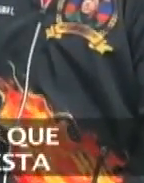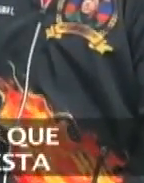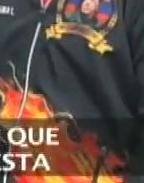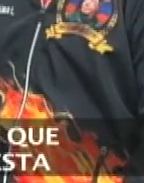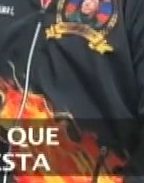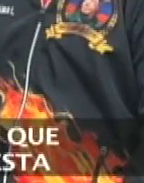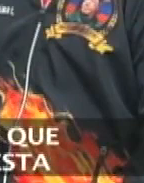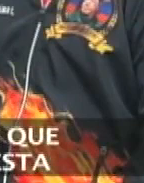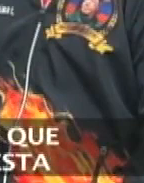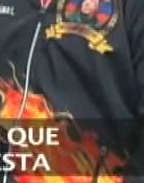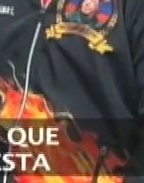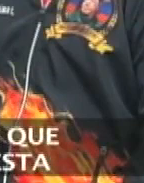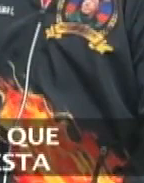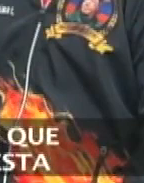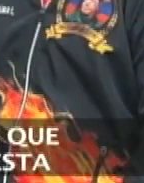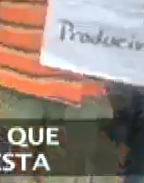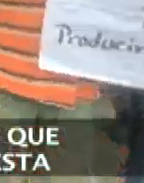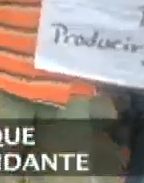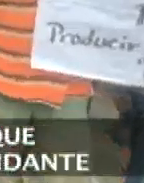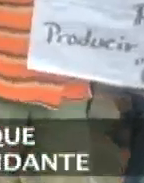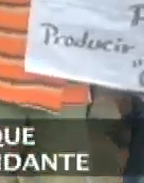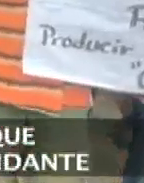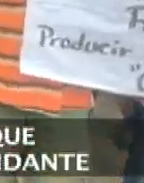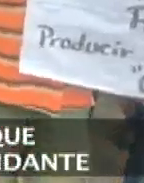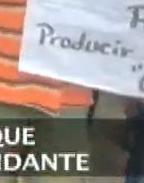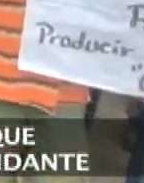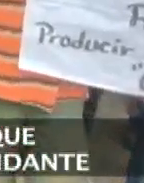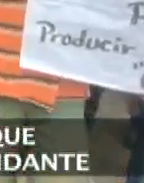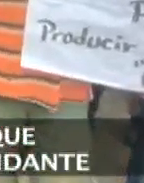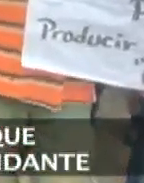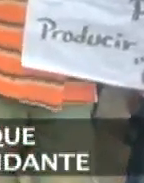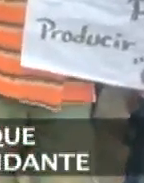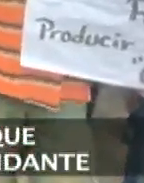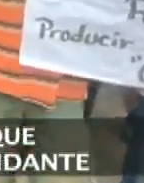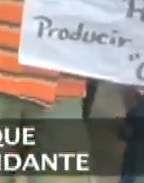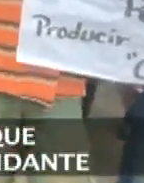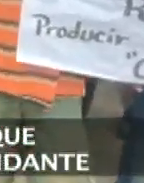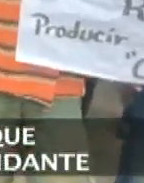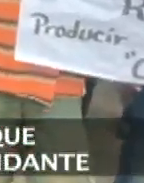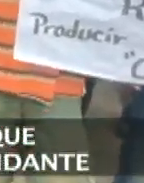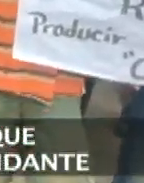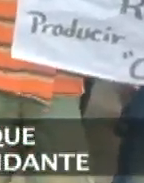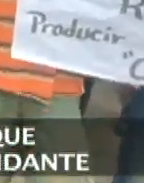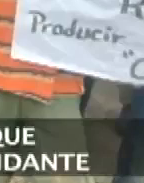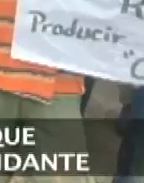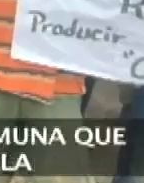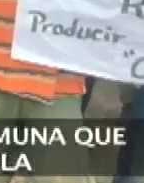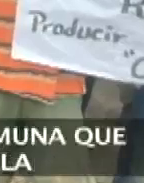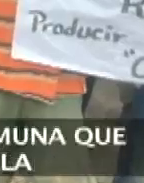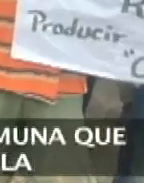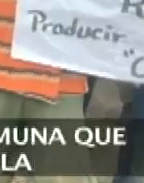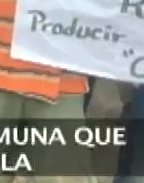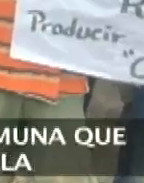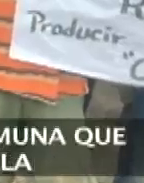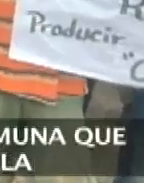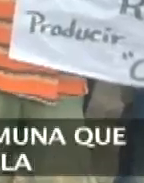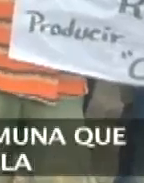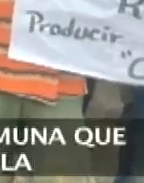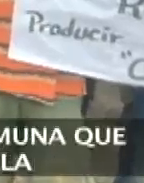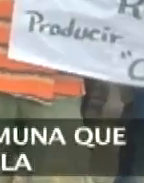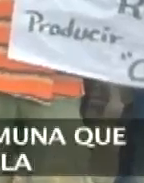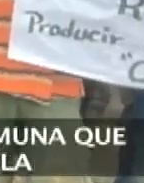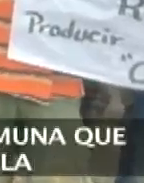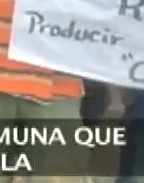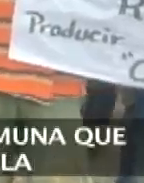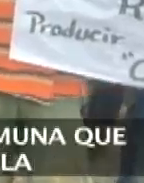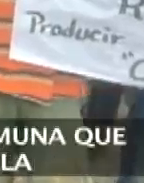Estamos muy agradecidos de que le hayan metido la mano a esta comuna, mi presidente, porque estos son los ojos de mi comandante Chávez, que